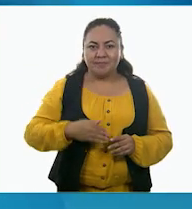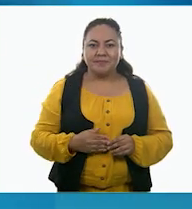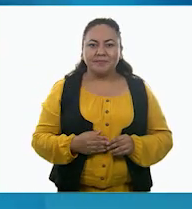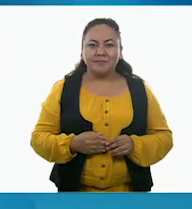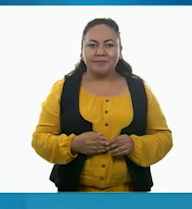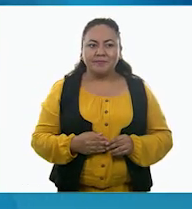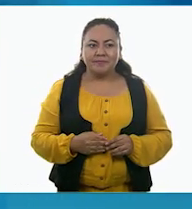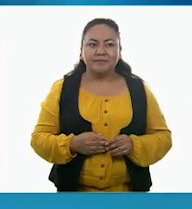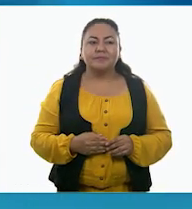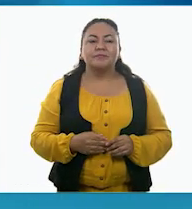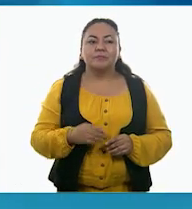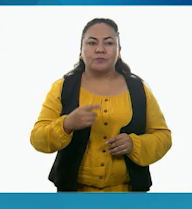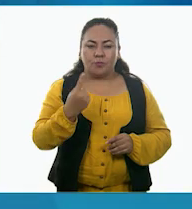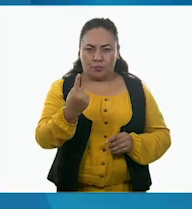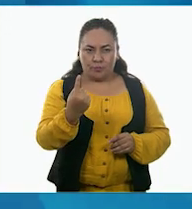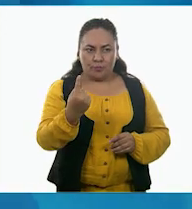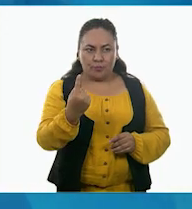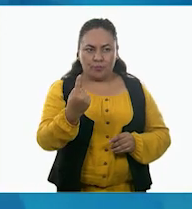Se,